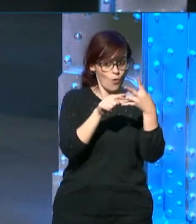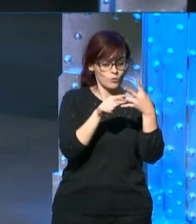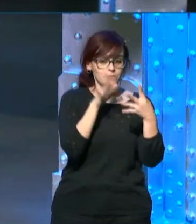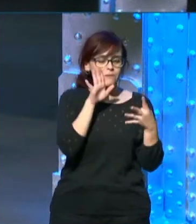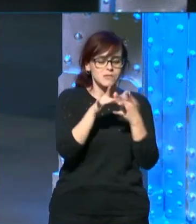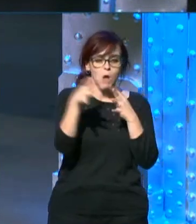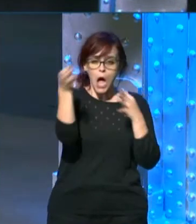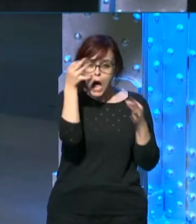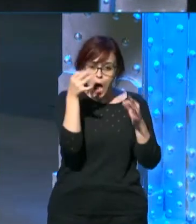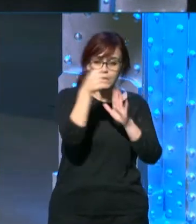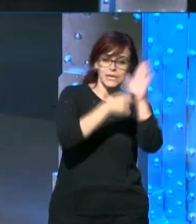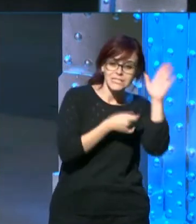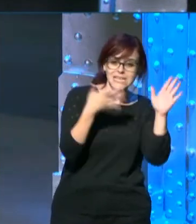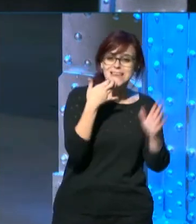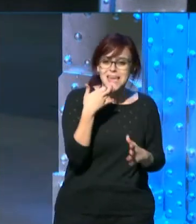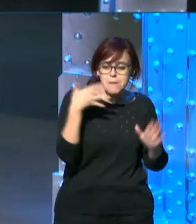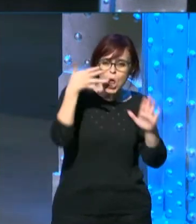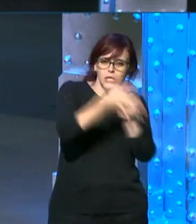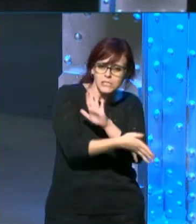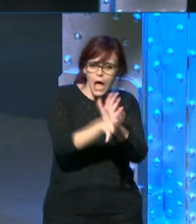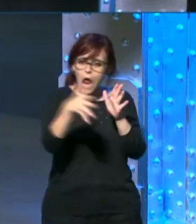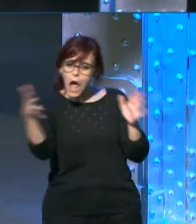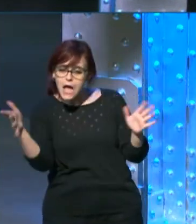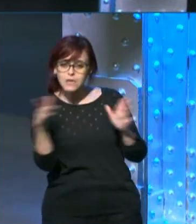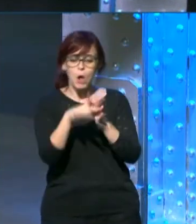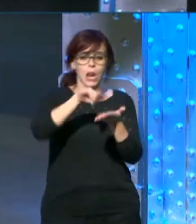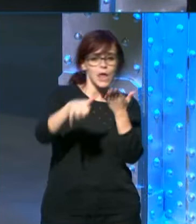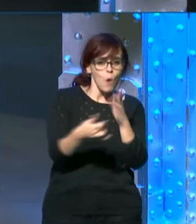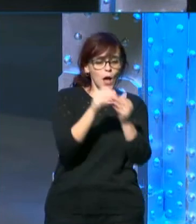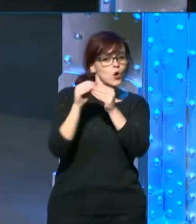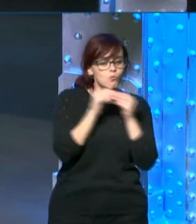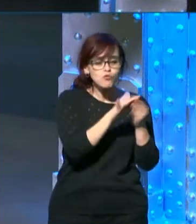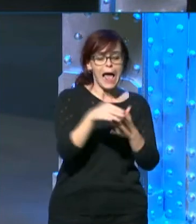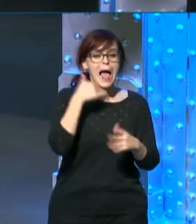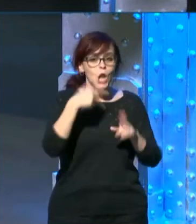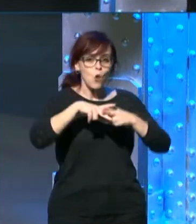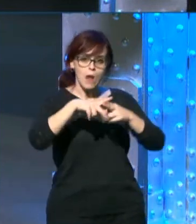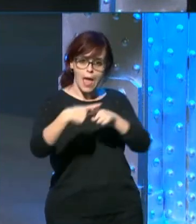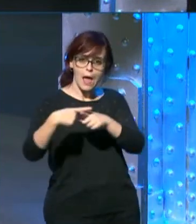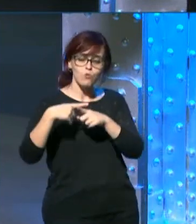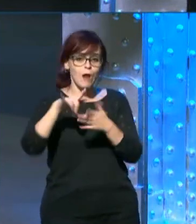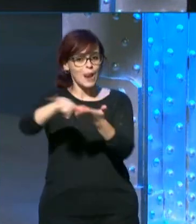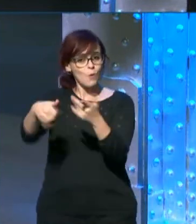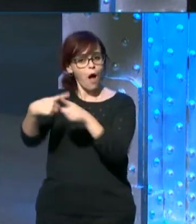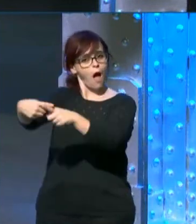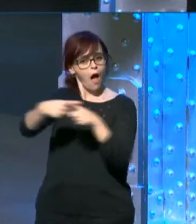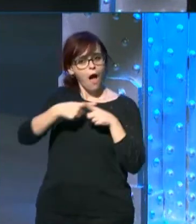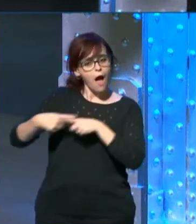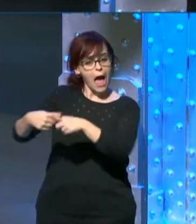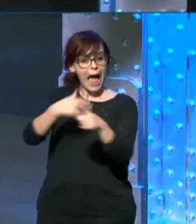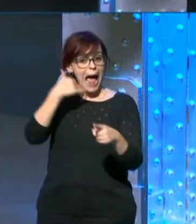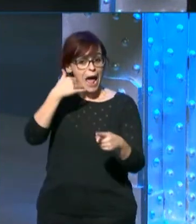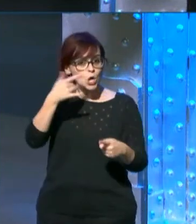se definen con ejemplos, se tienen un lenguaje común, un artefacto compartido por todo el mundo.